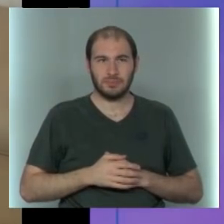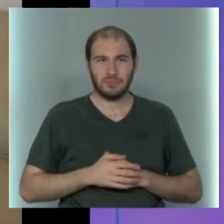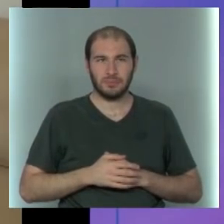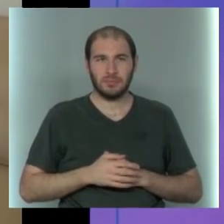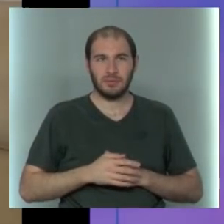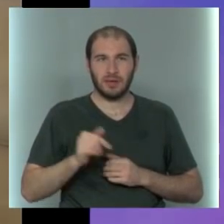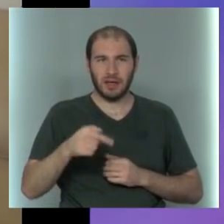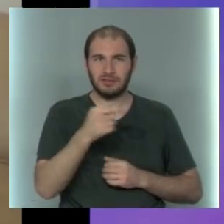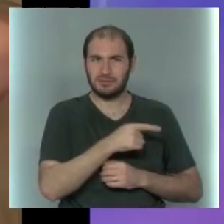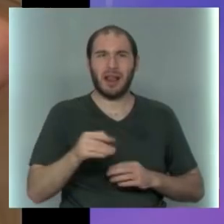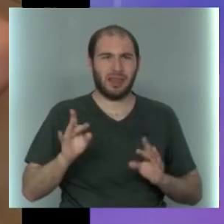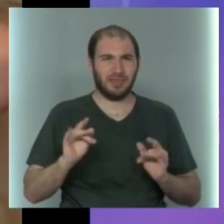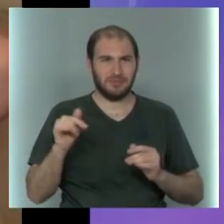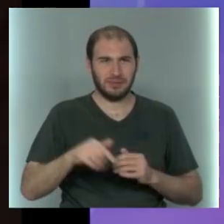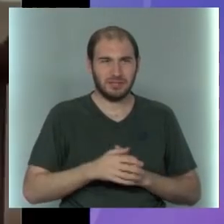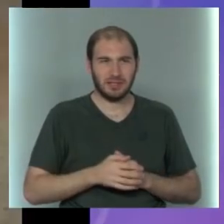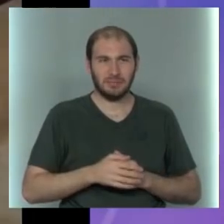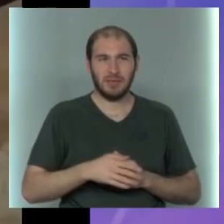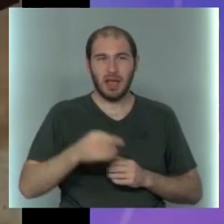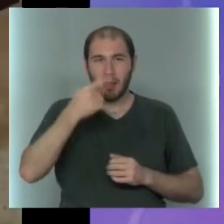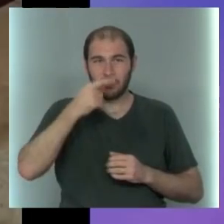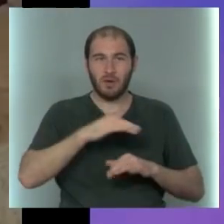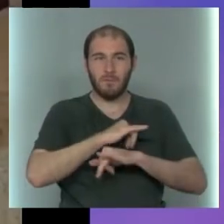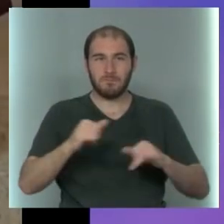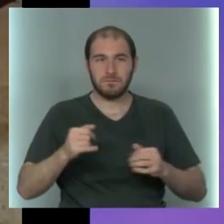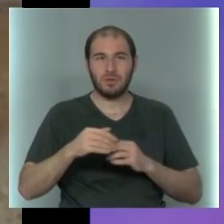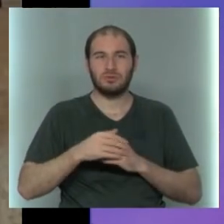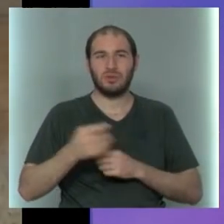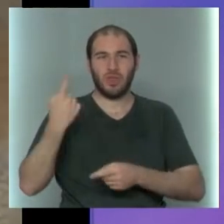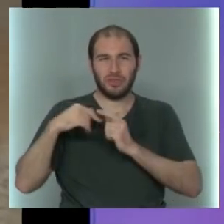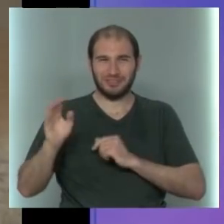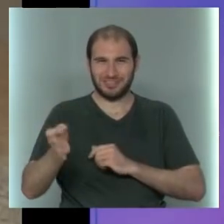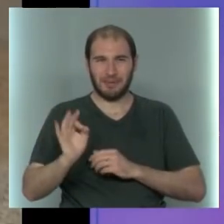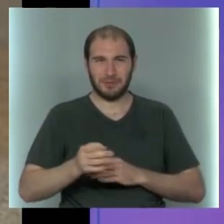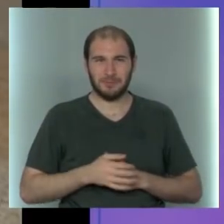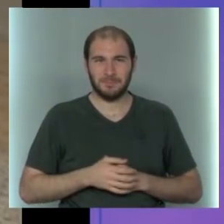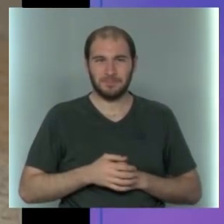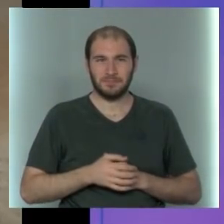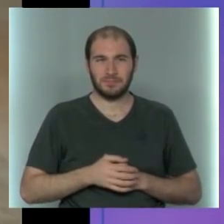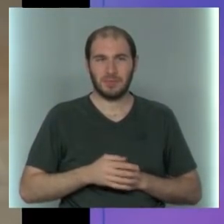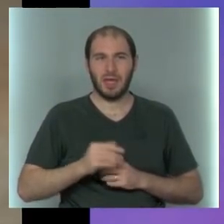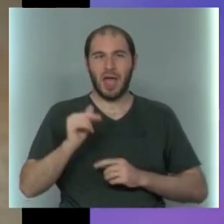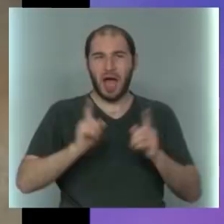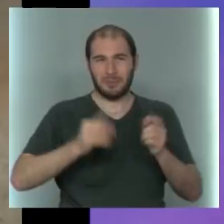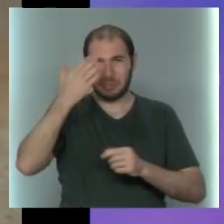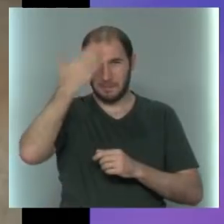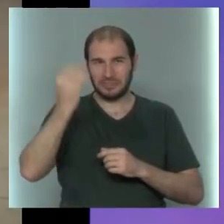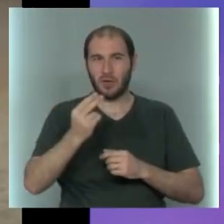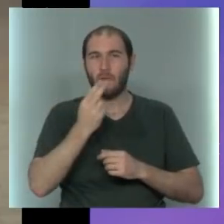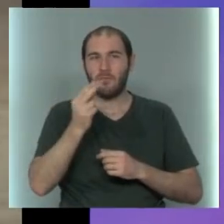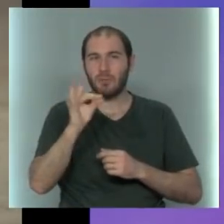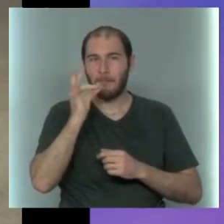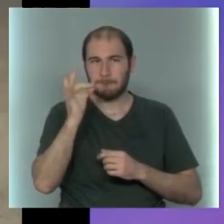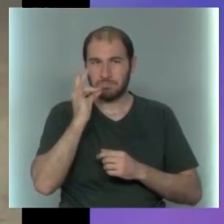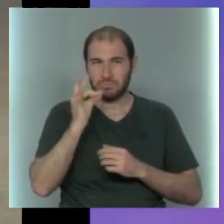It's been a kind of a rough week. Finally, from anecdotal information, we know that certain patients who smoke